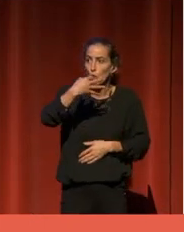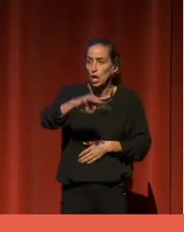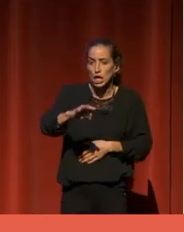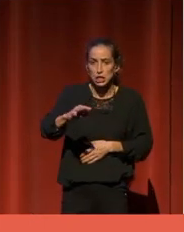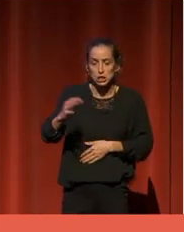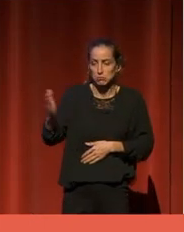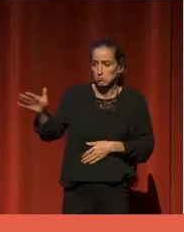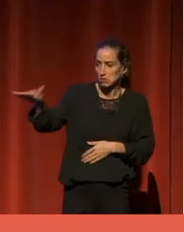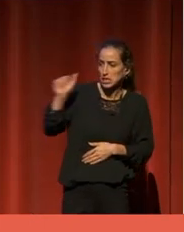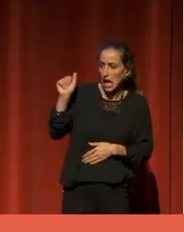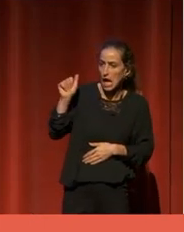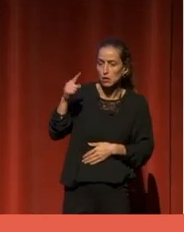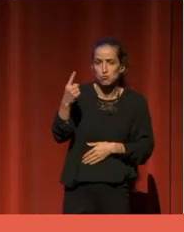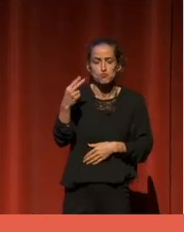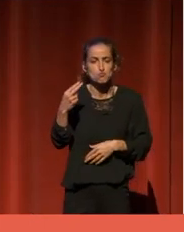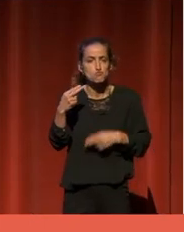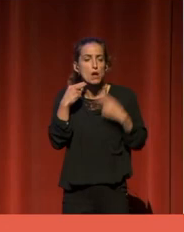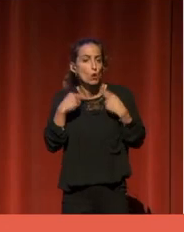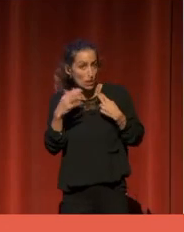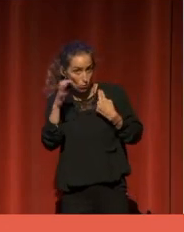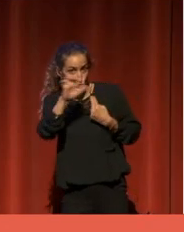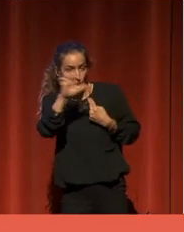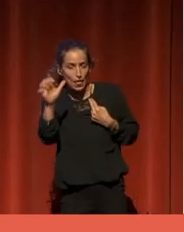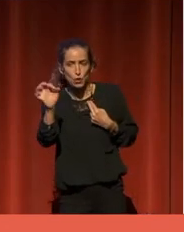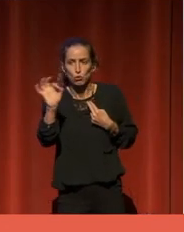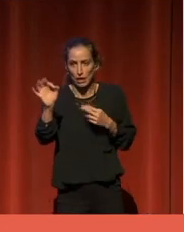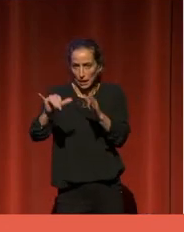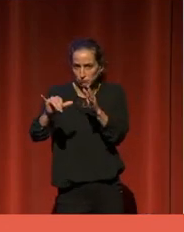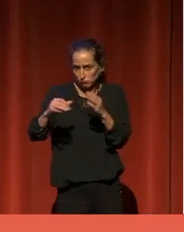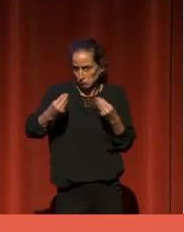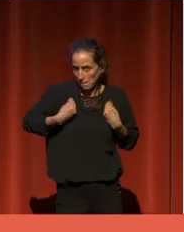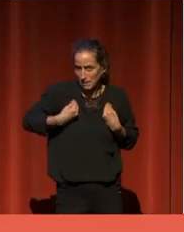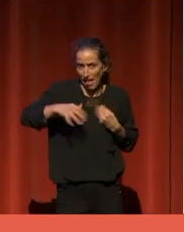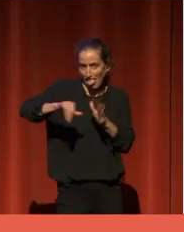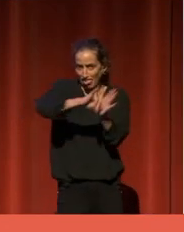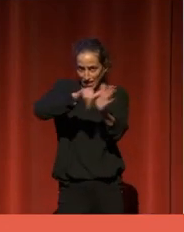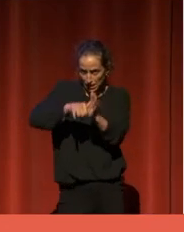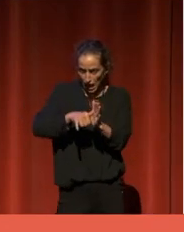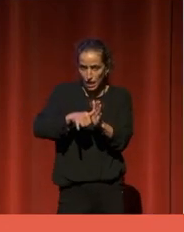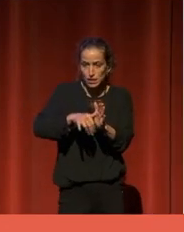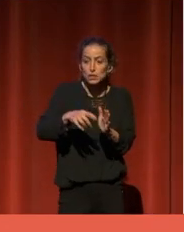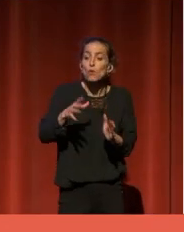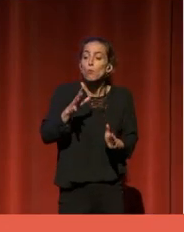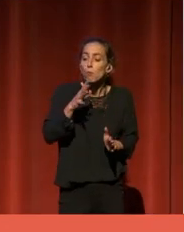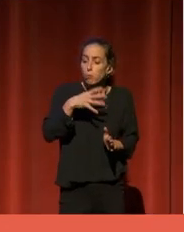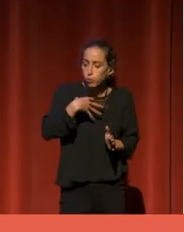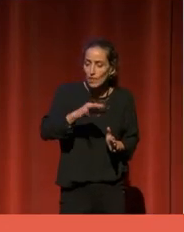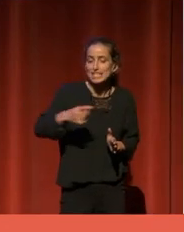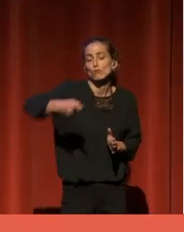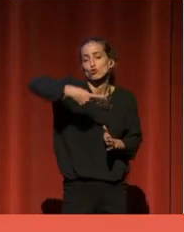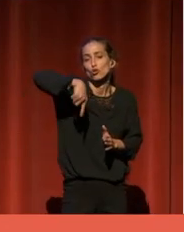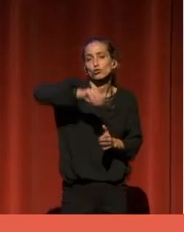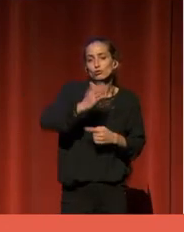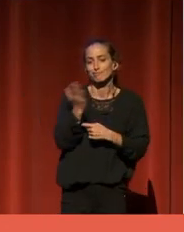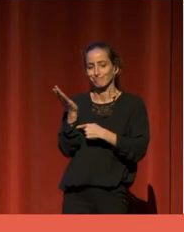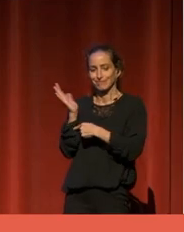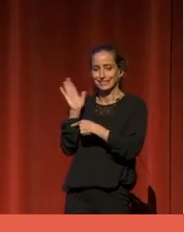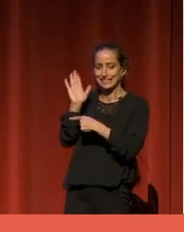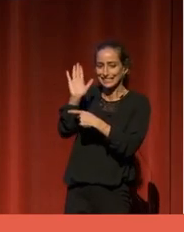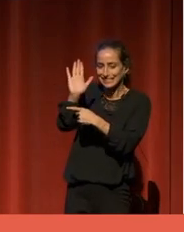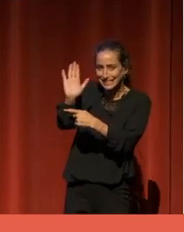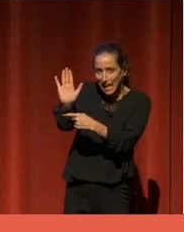que viva en vuestra región o incluso vuestra ciudad y le podéis enseñar Qué es lo que está haciendo vuestra biblioteca entonces van